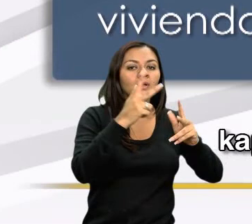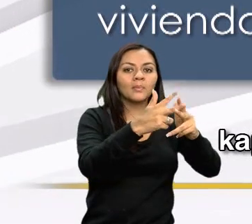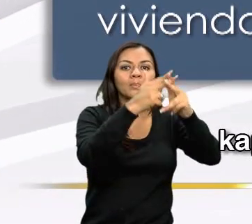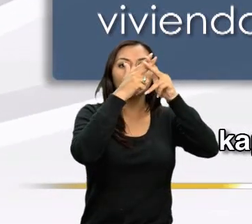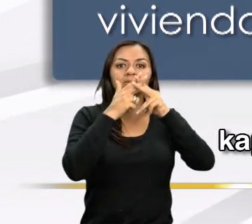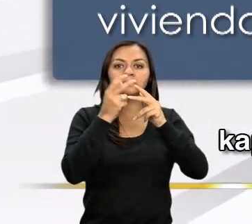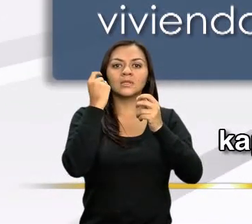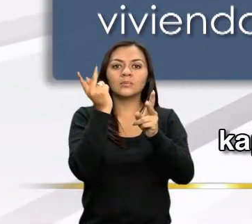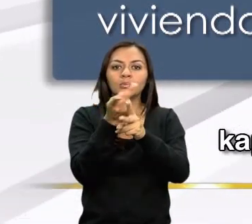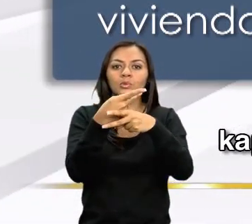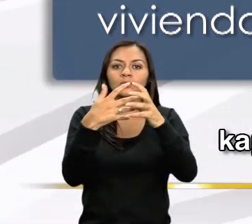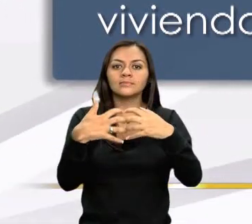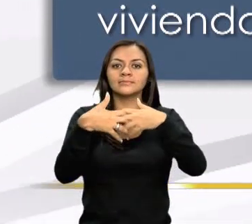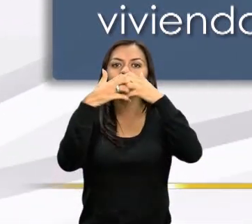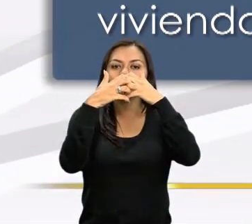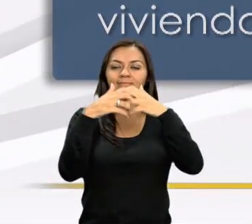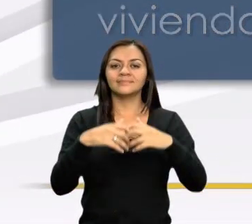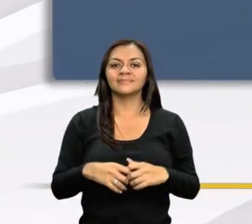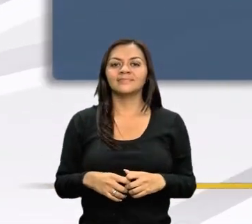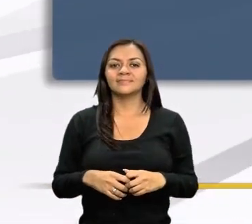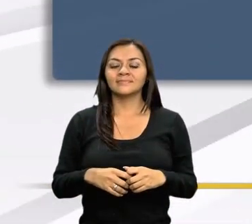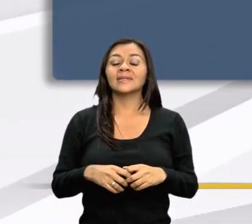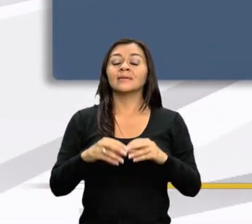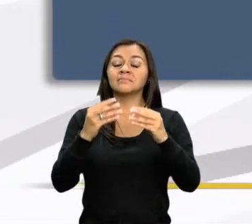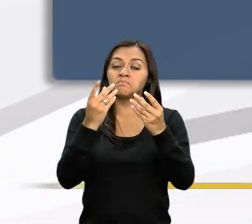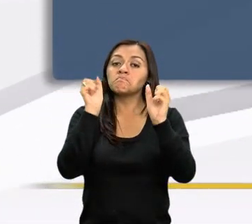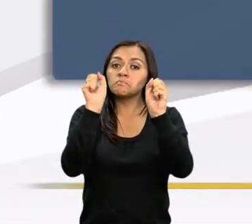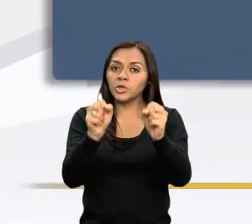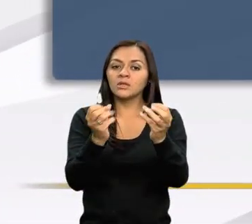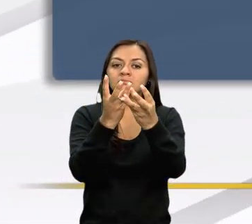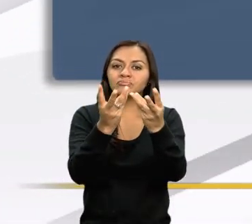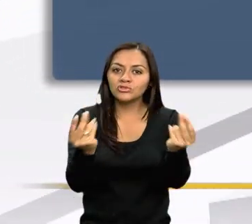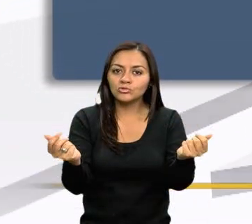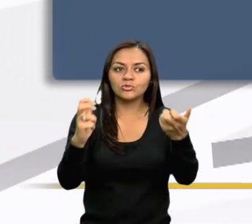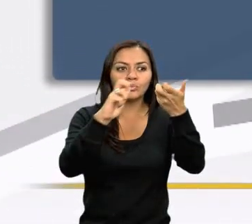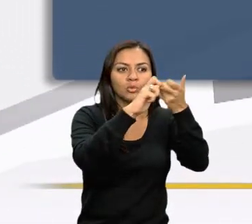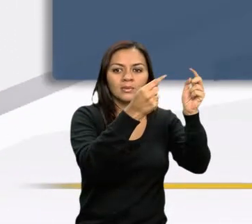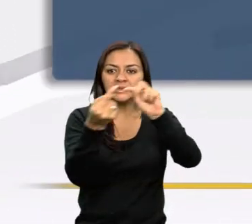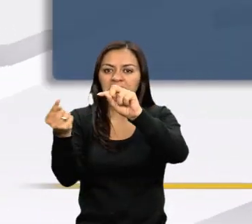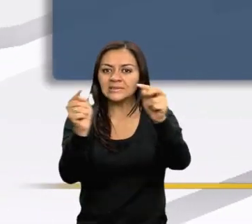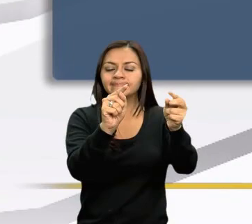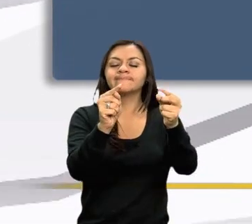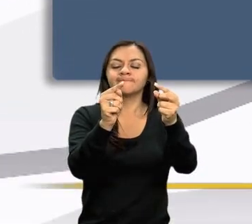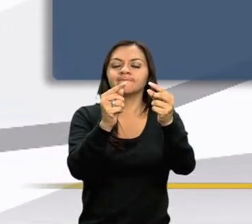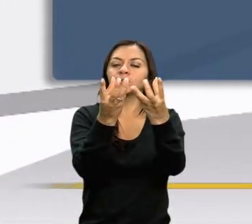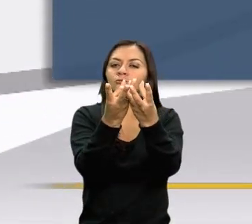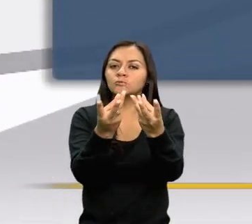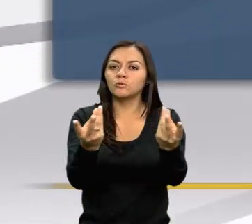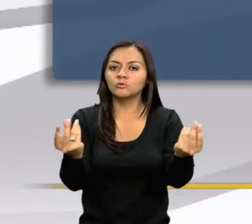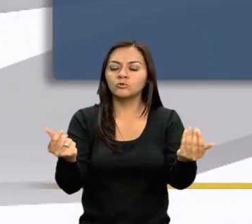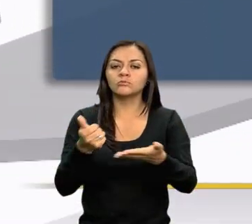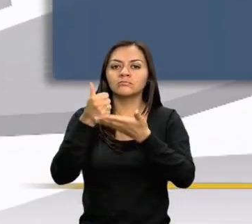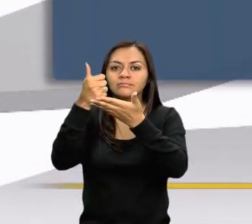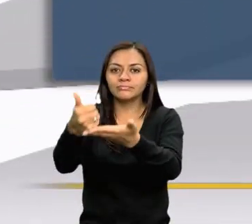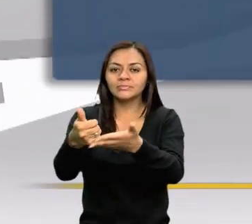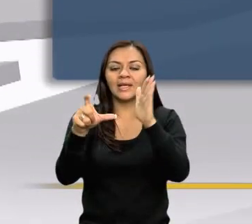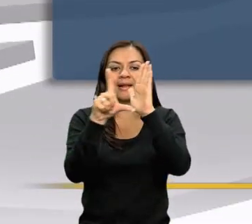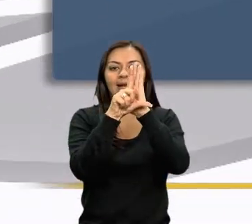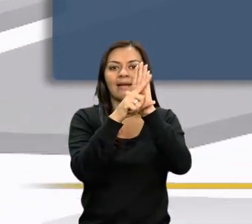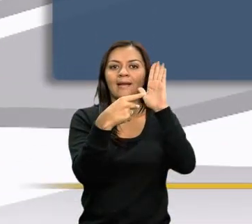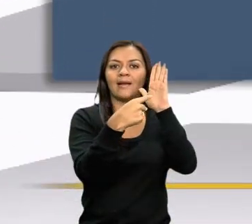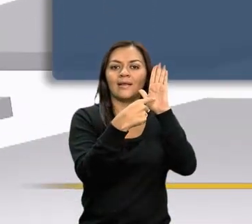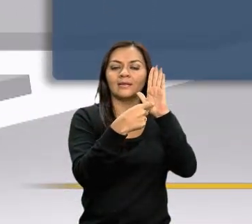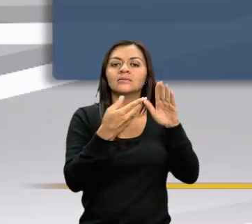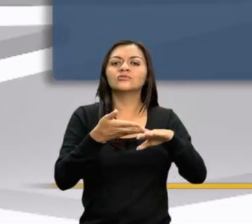créditos de vivienda o productivo. Facilita la resolución de conflictos internos o entre comunidades, comunas, pueblos y